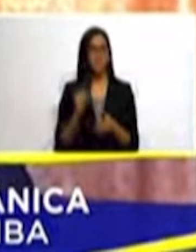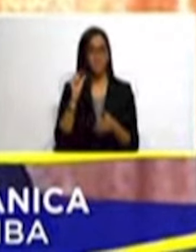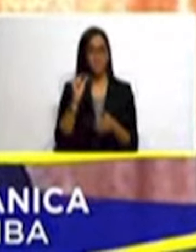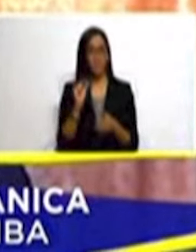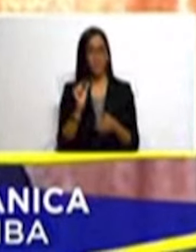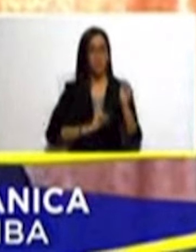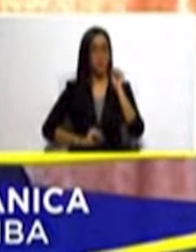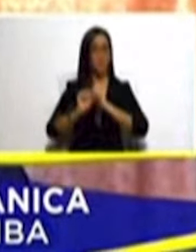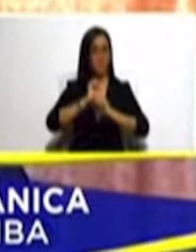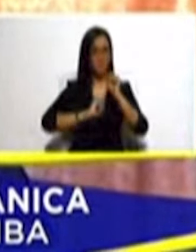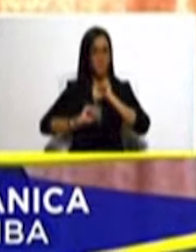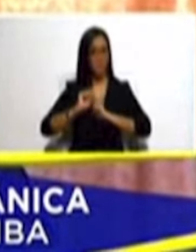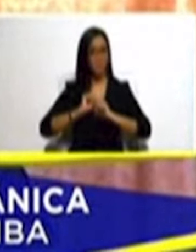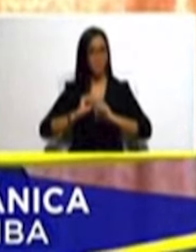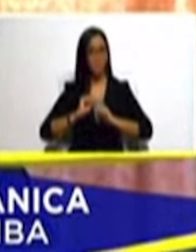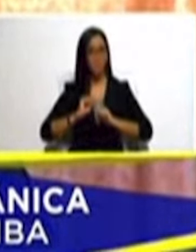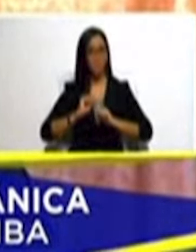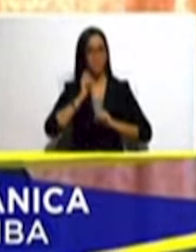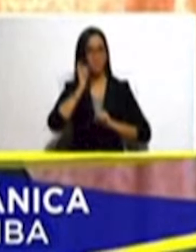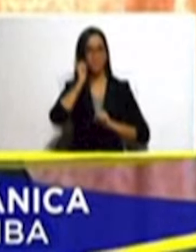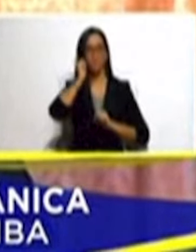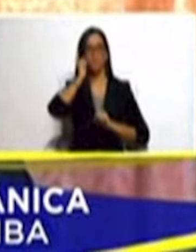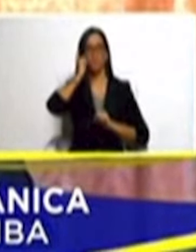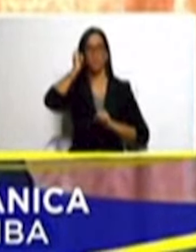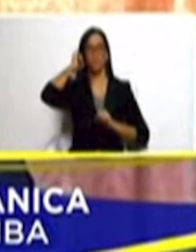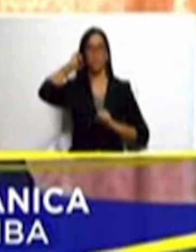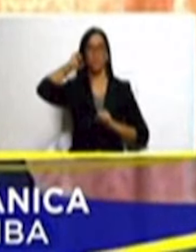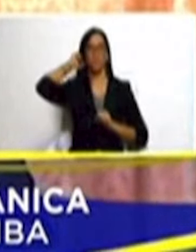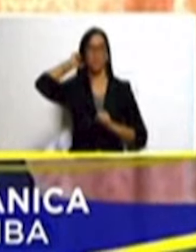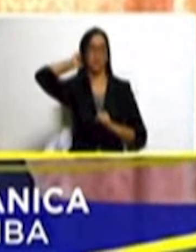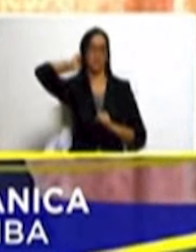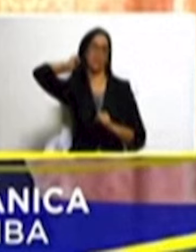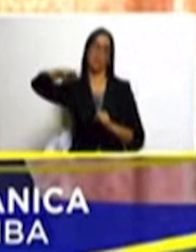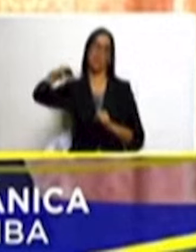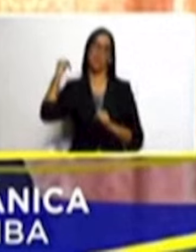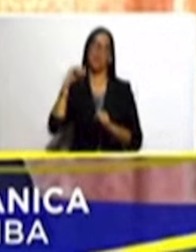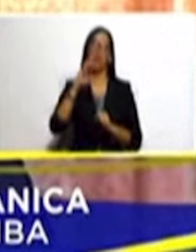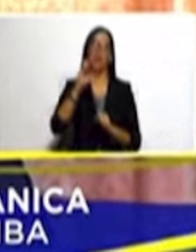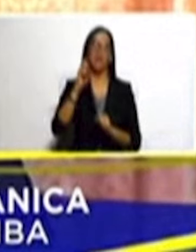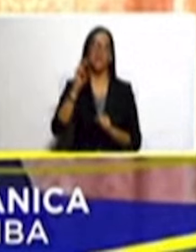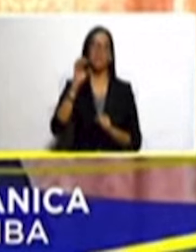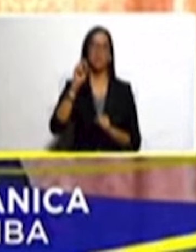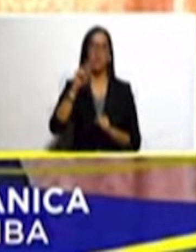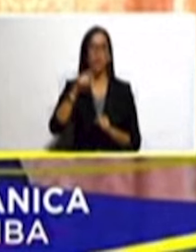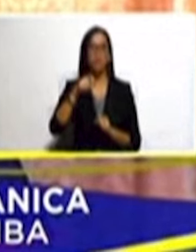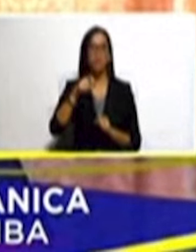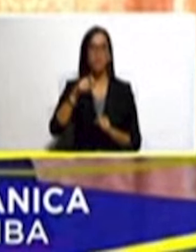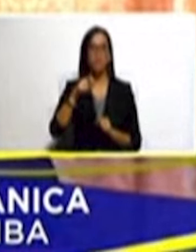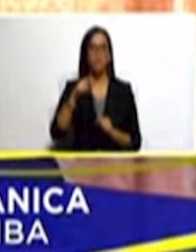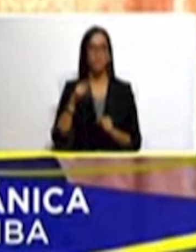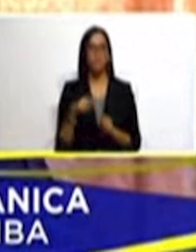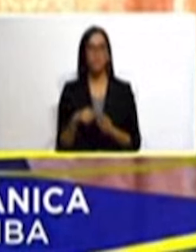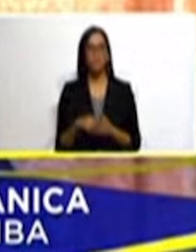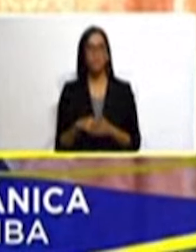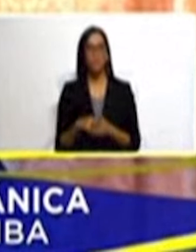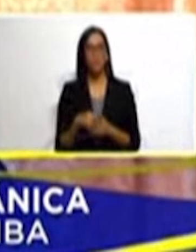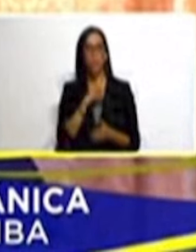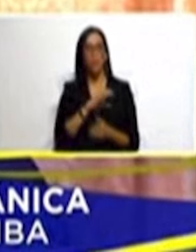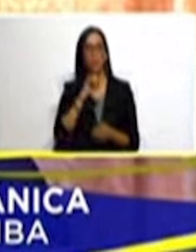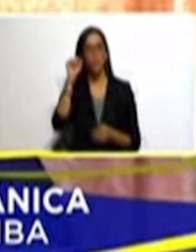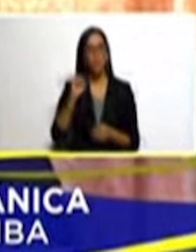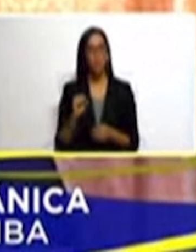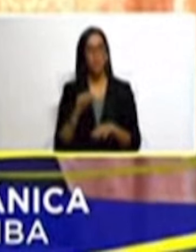ofensiva de ellos, la ExxonMobil, el Comando Sur, porque el presidente